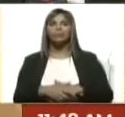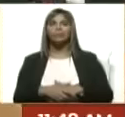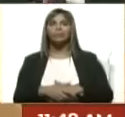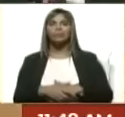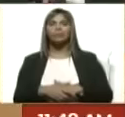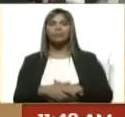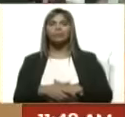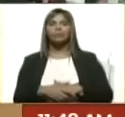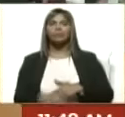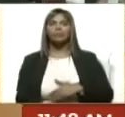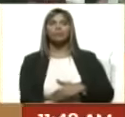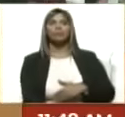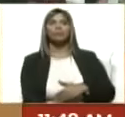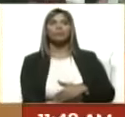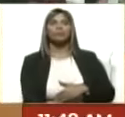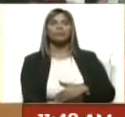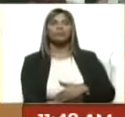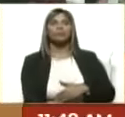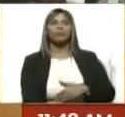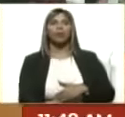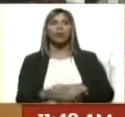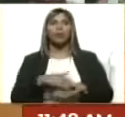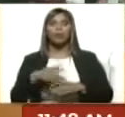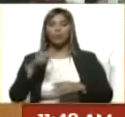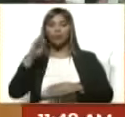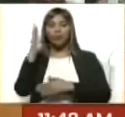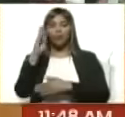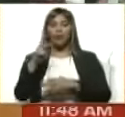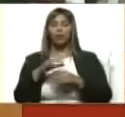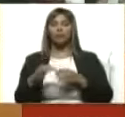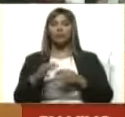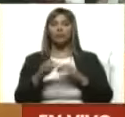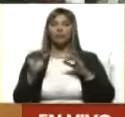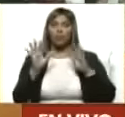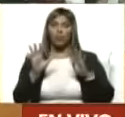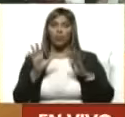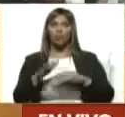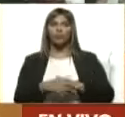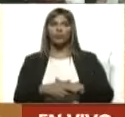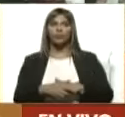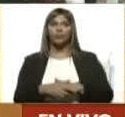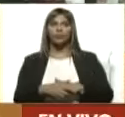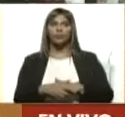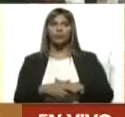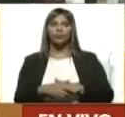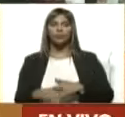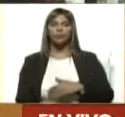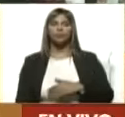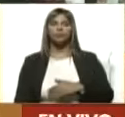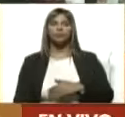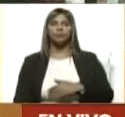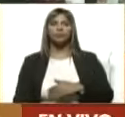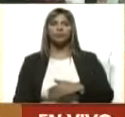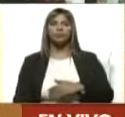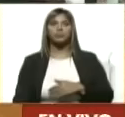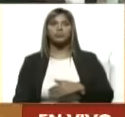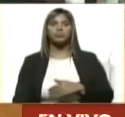Sí. Lo que pasa es que Lara tiene cuántos municipios, son nueve, ¿ves? Nueve, ¿ves? Nueve.